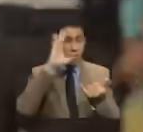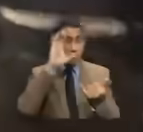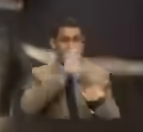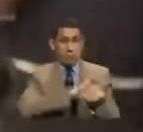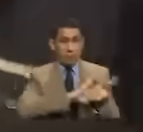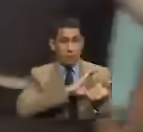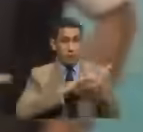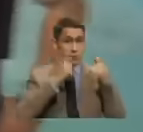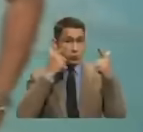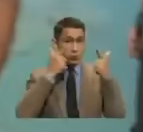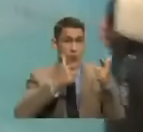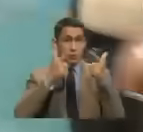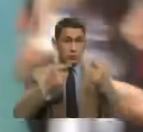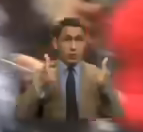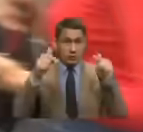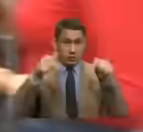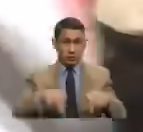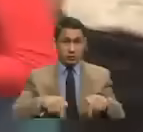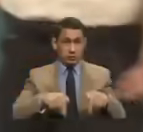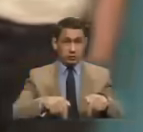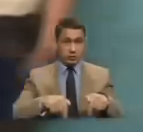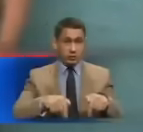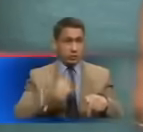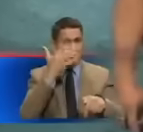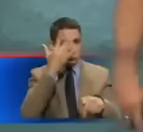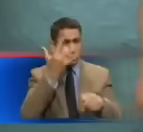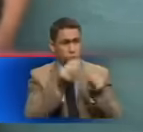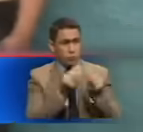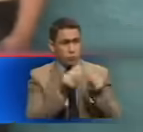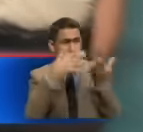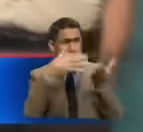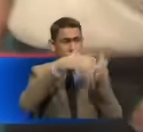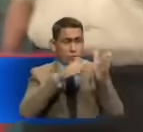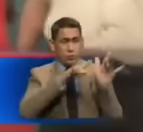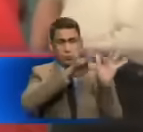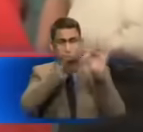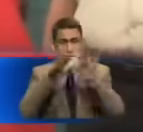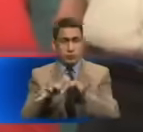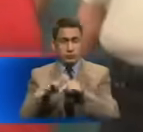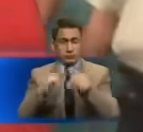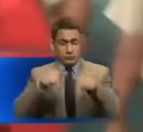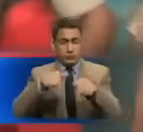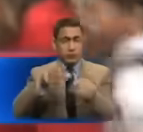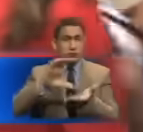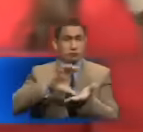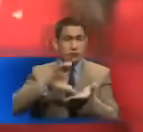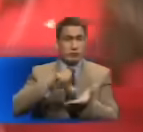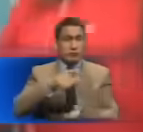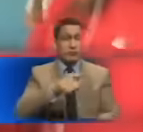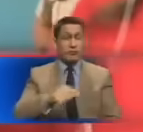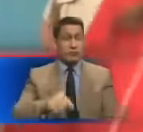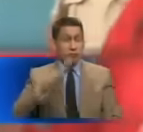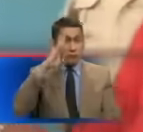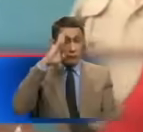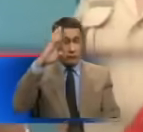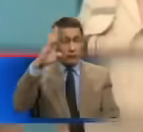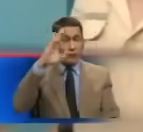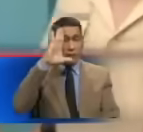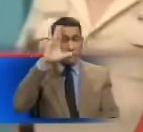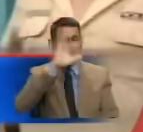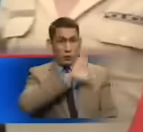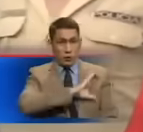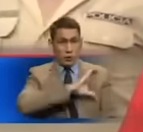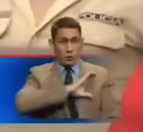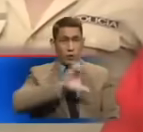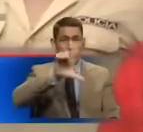operativos respectivos para que se efectúe este plan retorno a los estudiantes. Coméntenos, ¿me ayuda con su nombre, por favor? Capitán Jorge Loaiza, jefe de operaciones